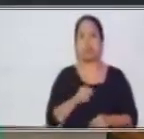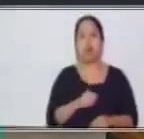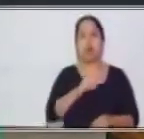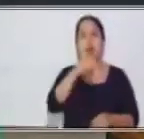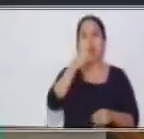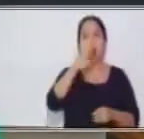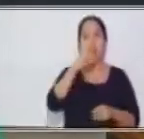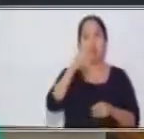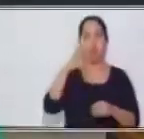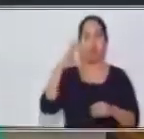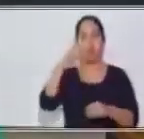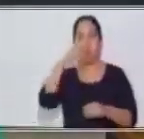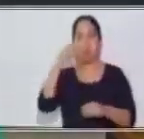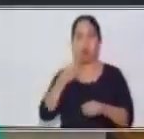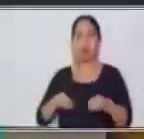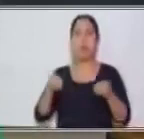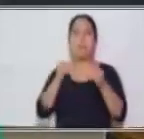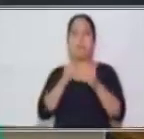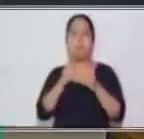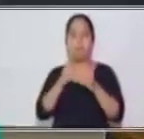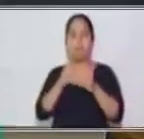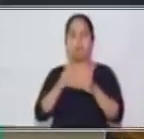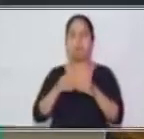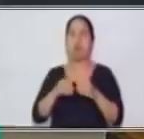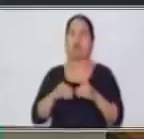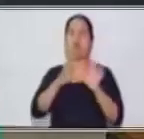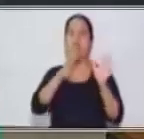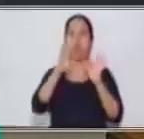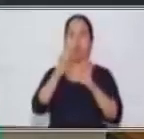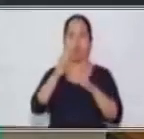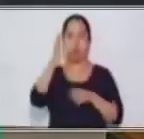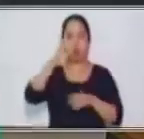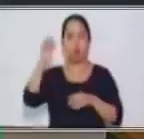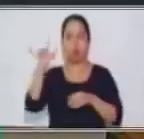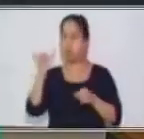que tiene el ángulo va a ser igual a 180 grados.